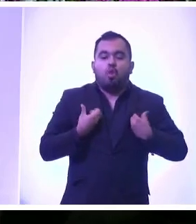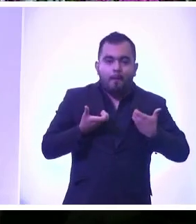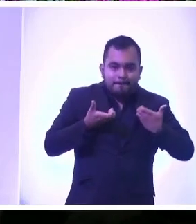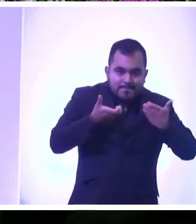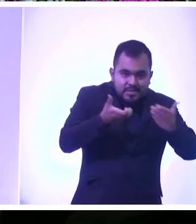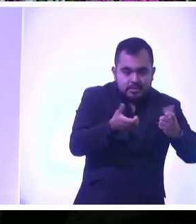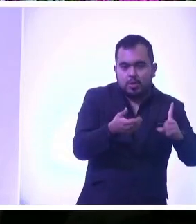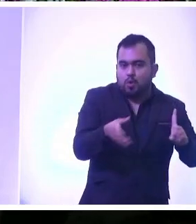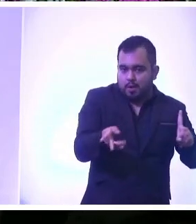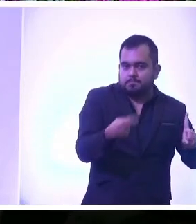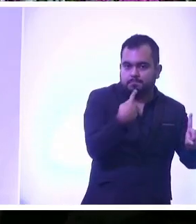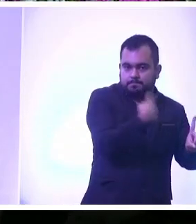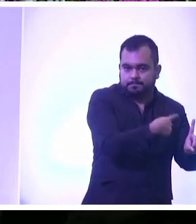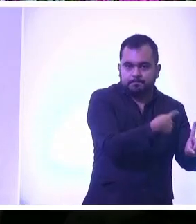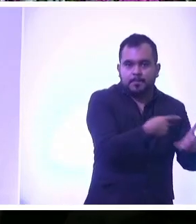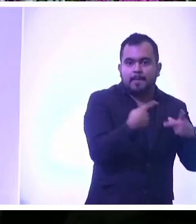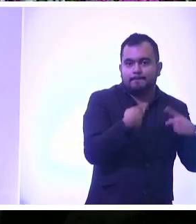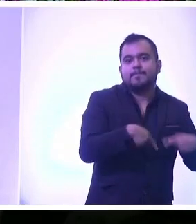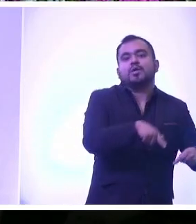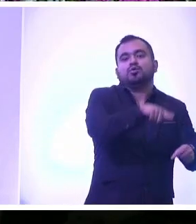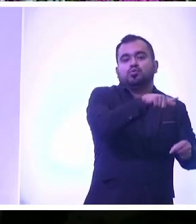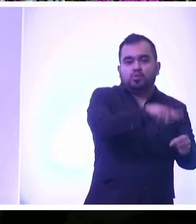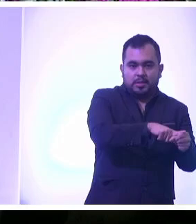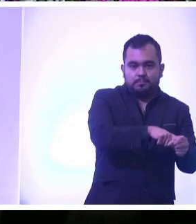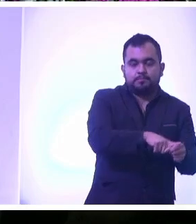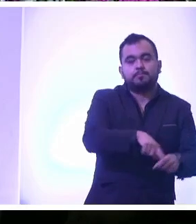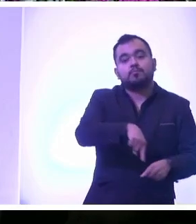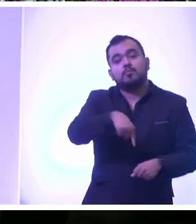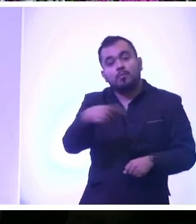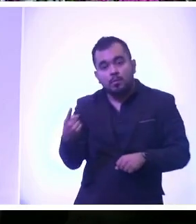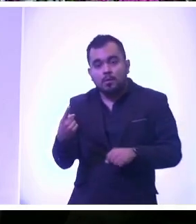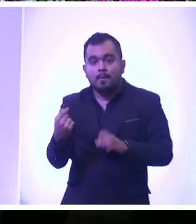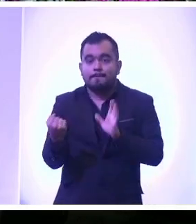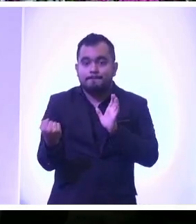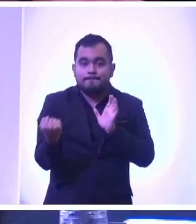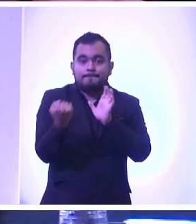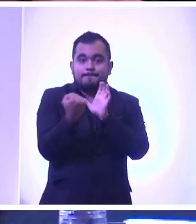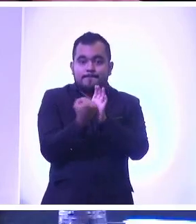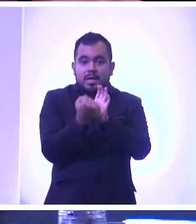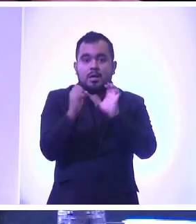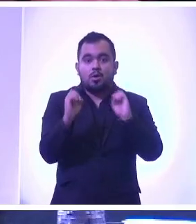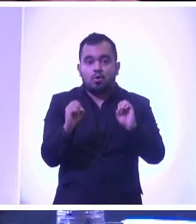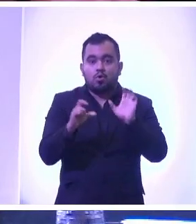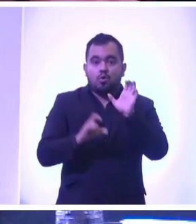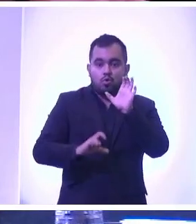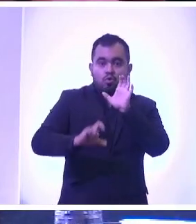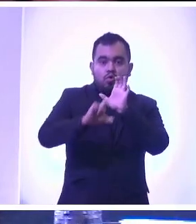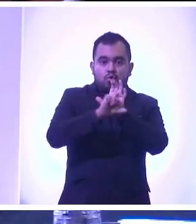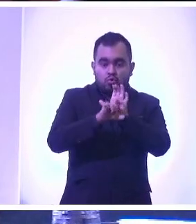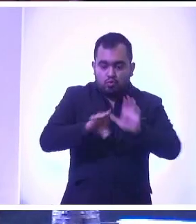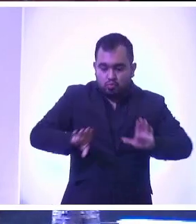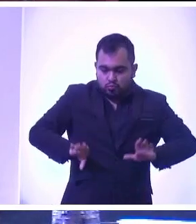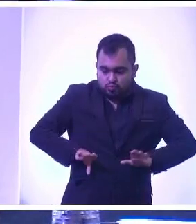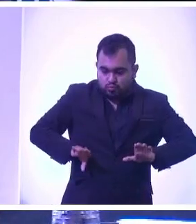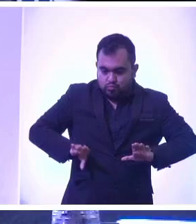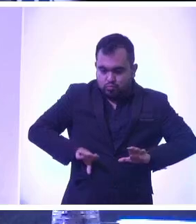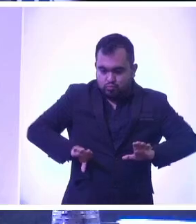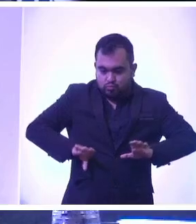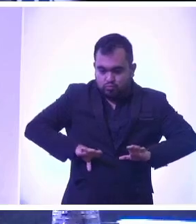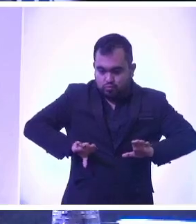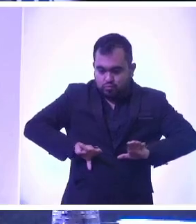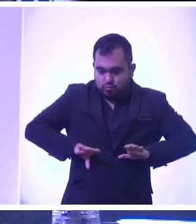un eh una una marca o un logo permite personalizar o o